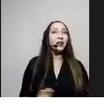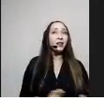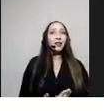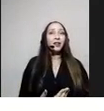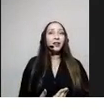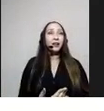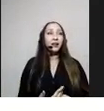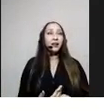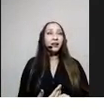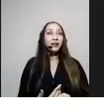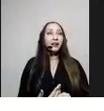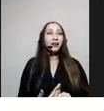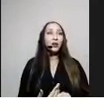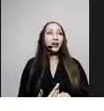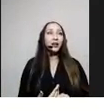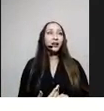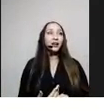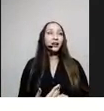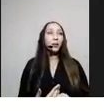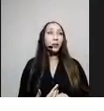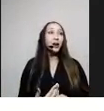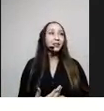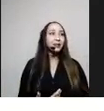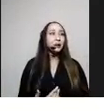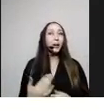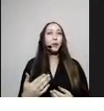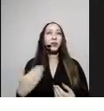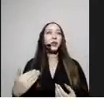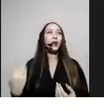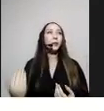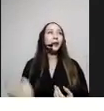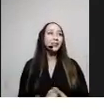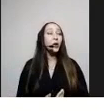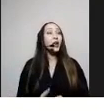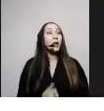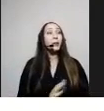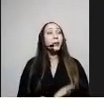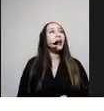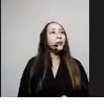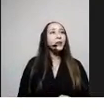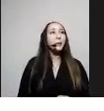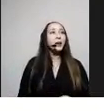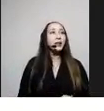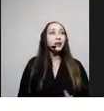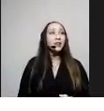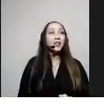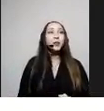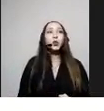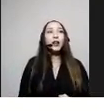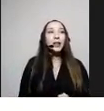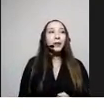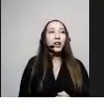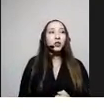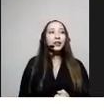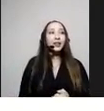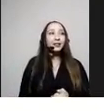recordar las cosas que podemos hacer para aprovecharlo al máximo. En primer lugar, apartar 20 minutos al